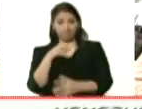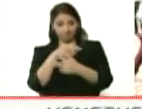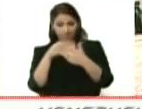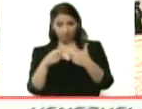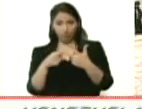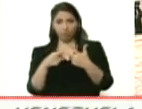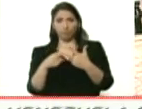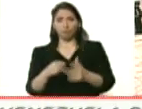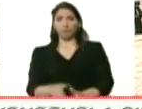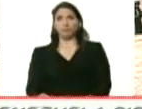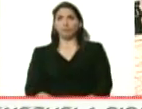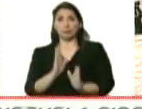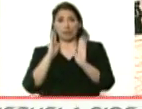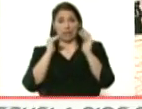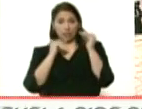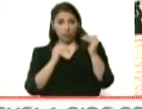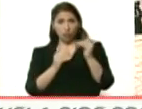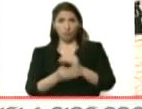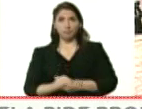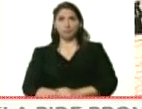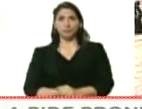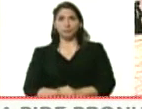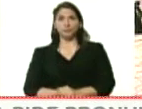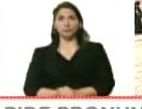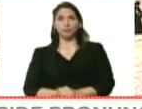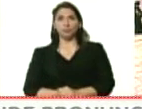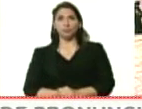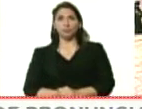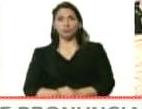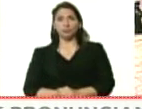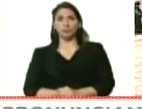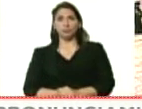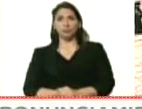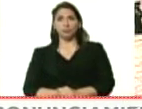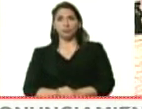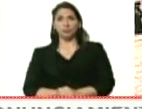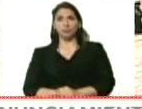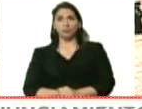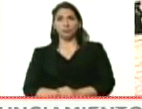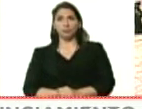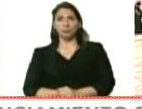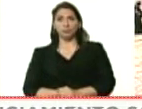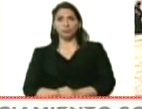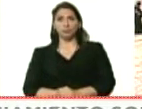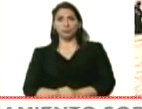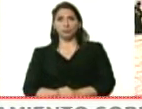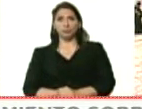¡Atención! ¡Miren! ¡Al otro! ¡Al!